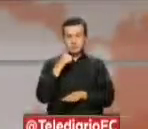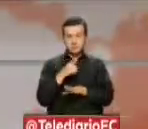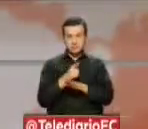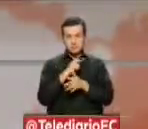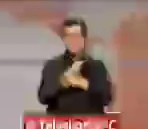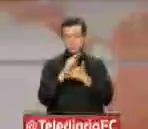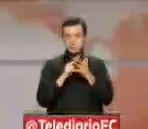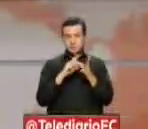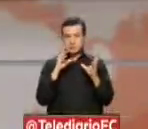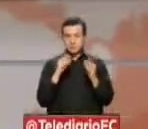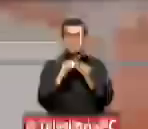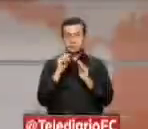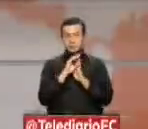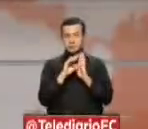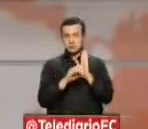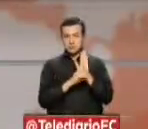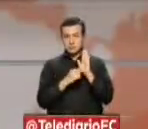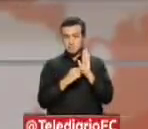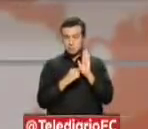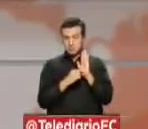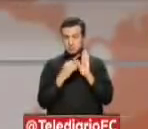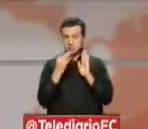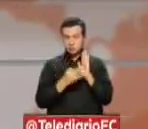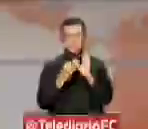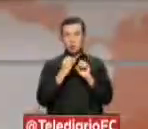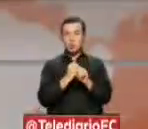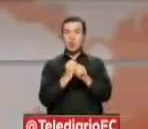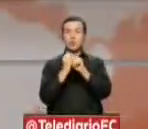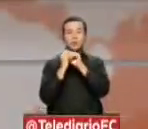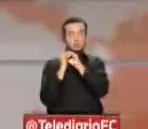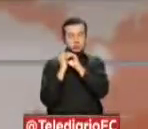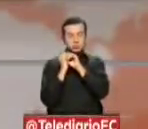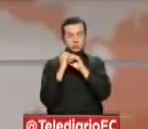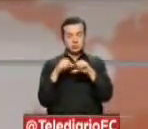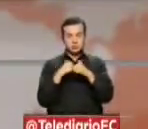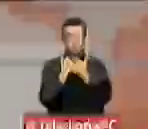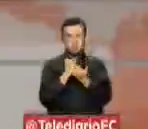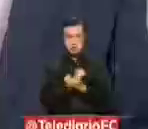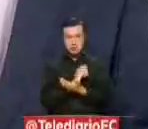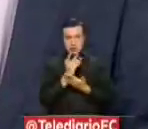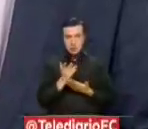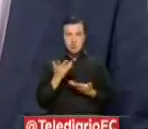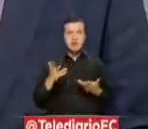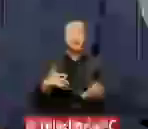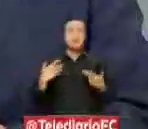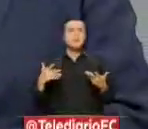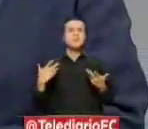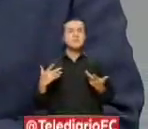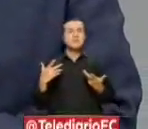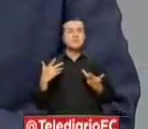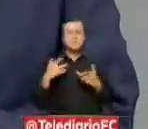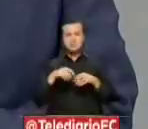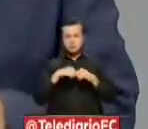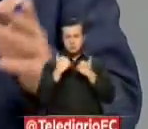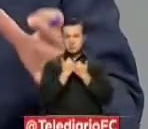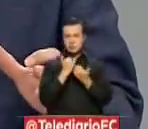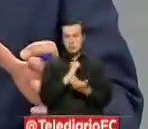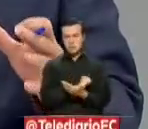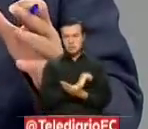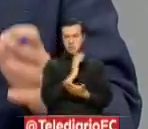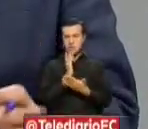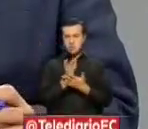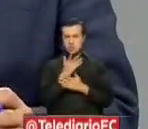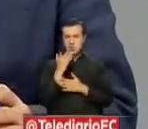los preceptos constitucionales a los que estamos obligados los asambleístas. ¿Qué pasa si dentro de la Asamblea Nacional